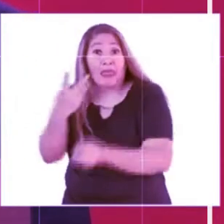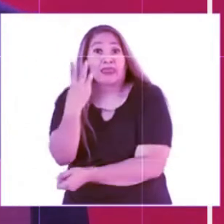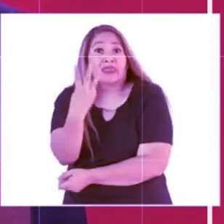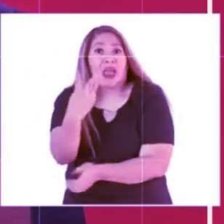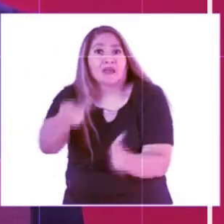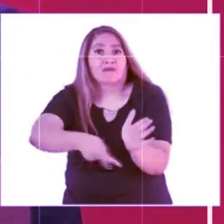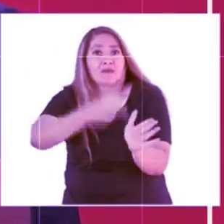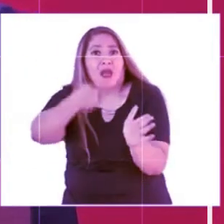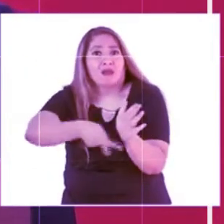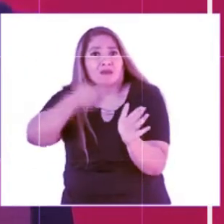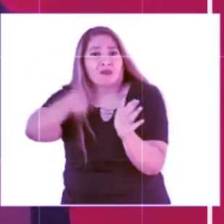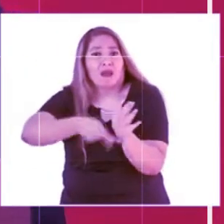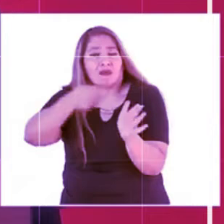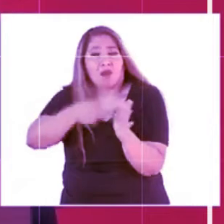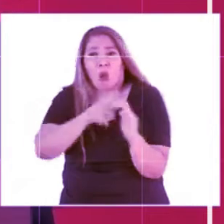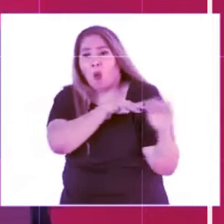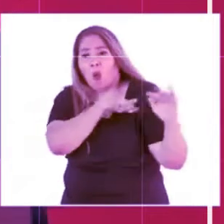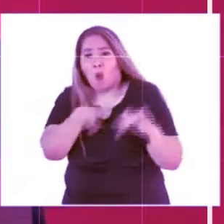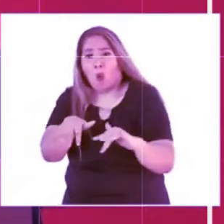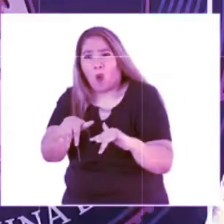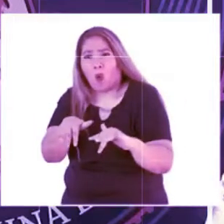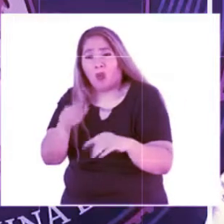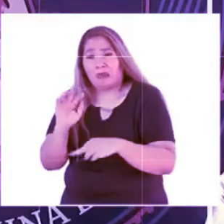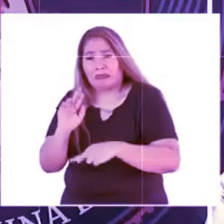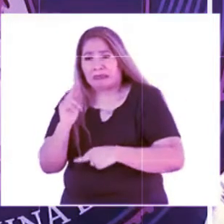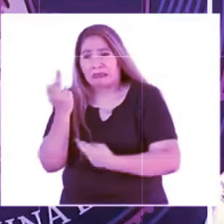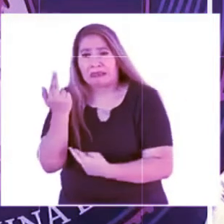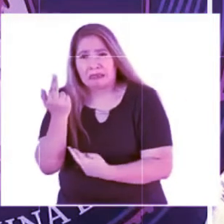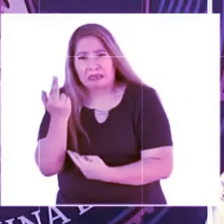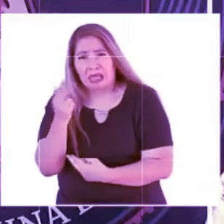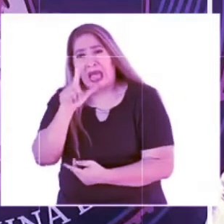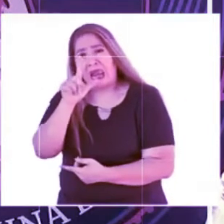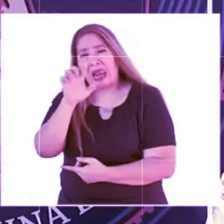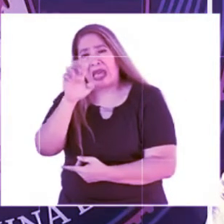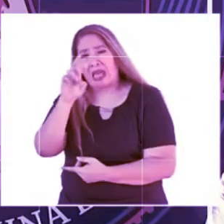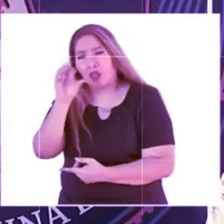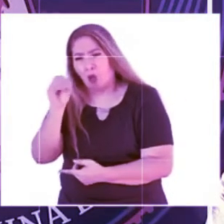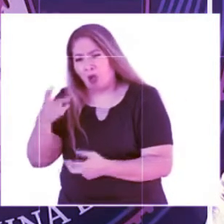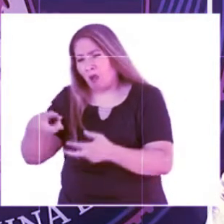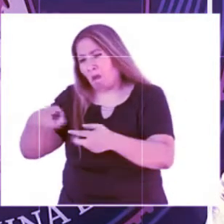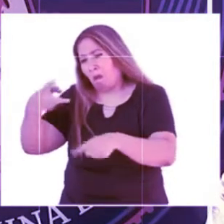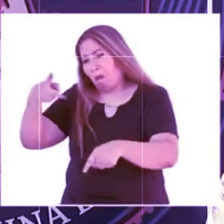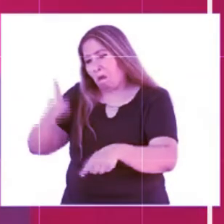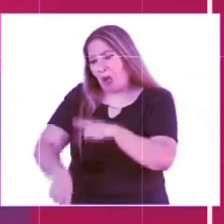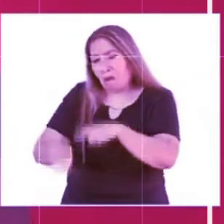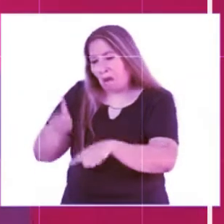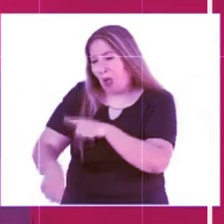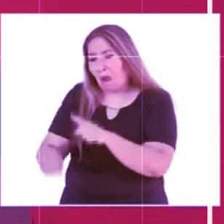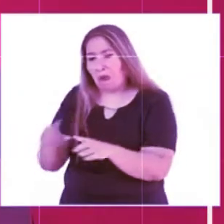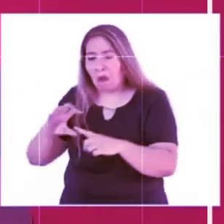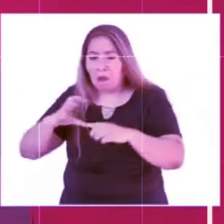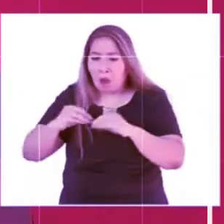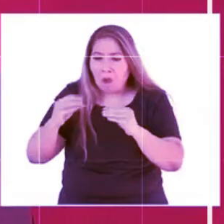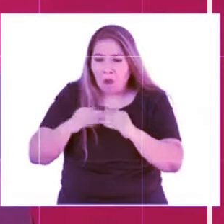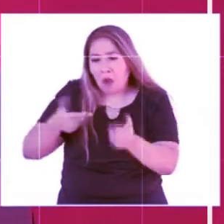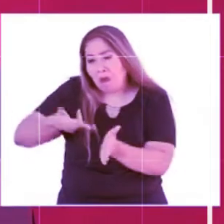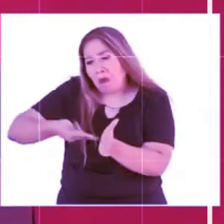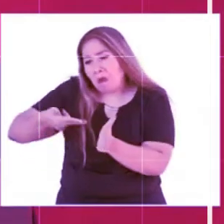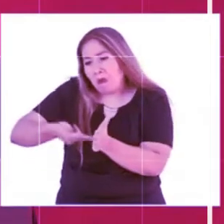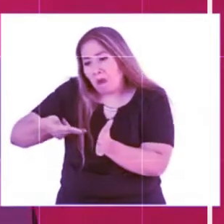veces. Llegaba una cuadrilla revolucionaria de Lerdo y les quitaba legumbres y